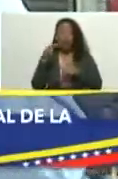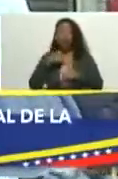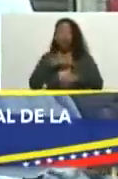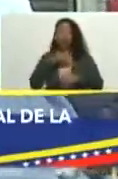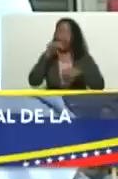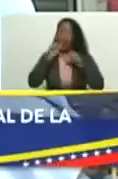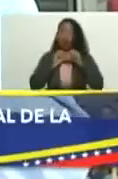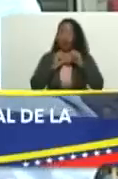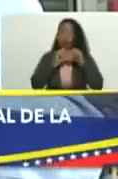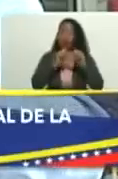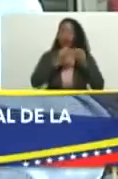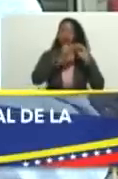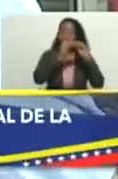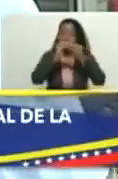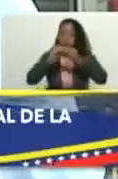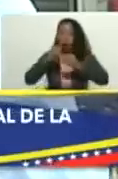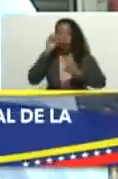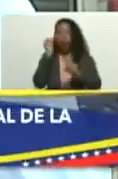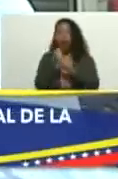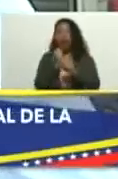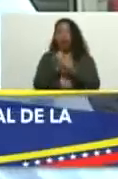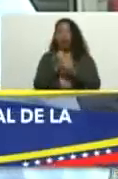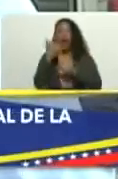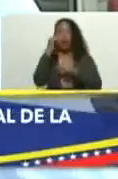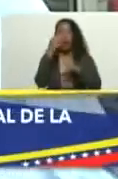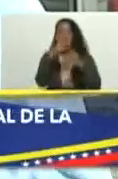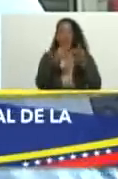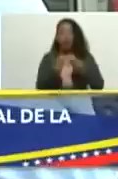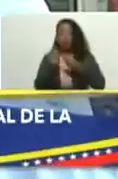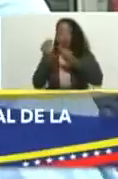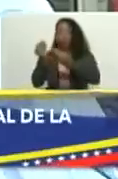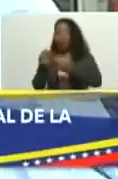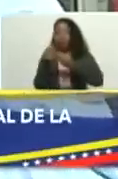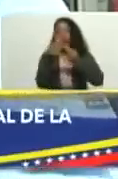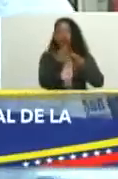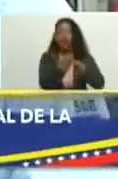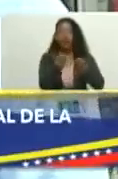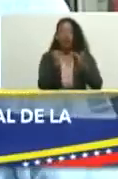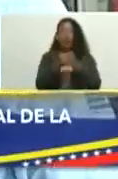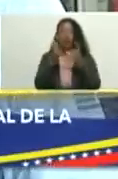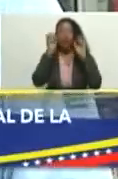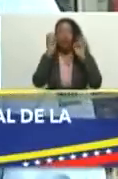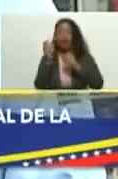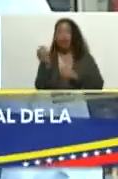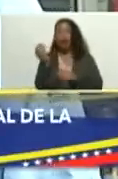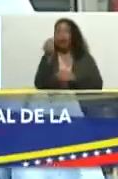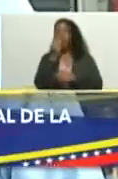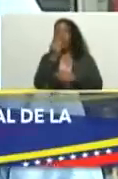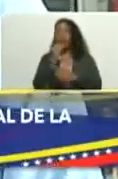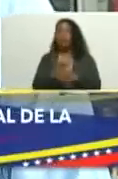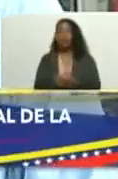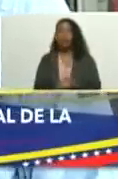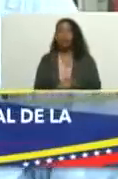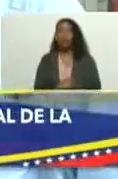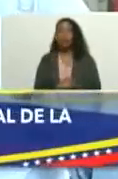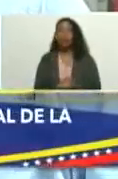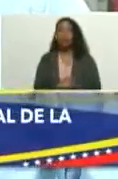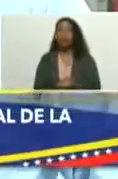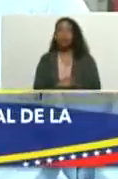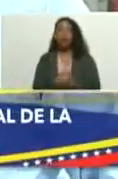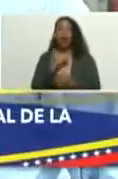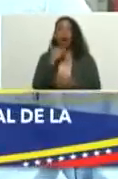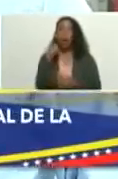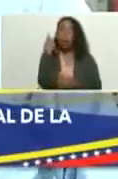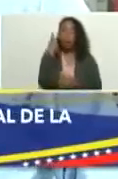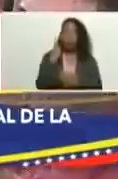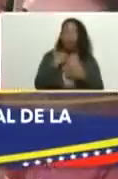eso tenemos entrega de productos a, por ejemplo, el sector alimenticio. ¿Alguna pregunta,